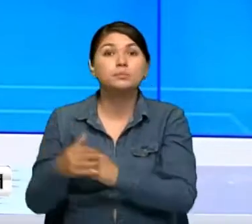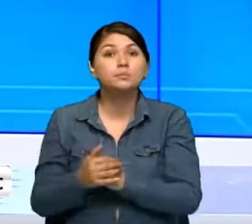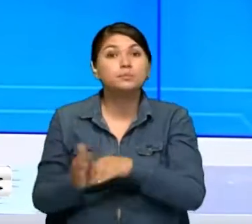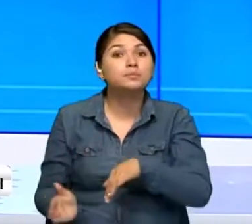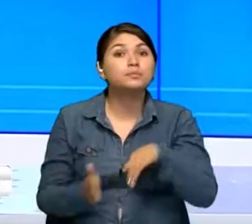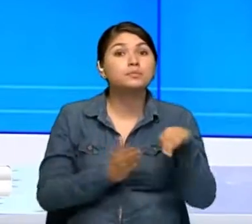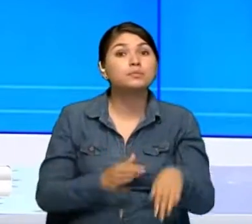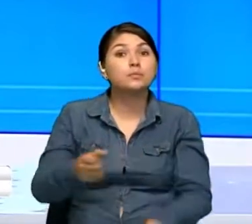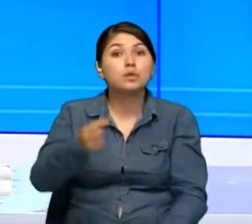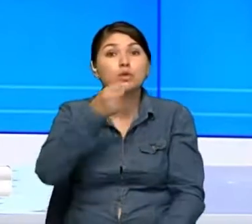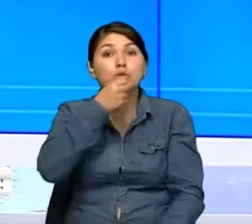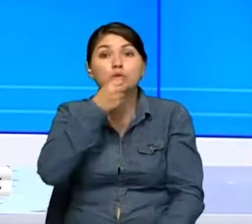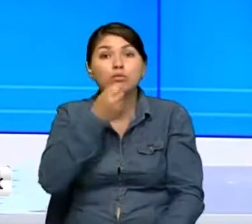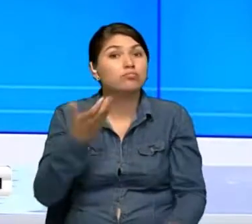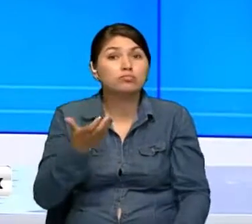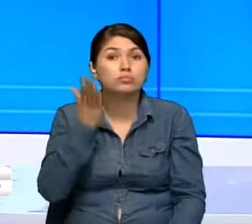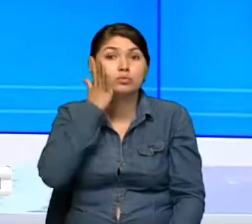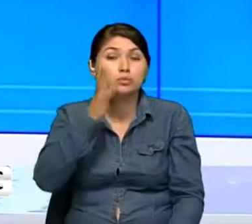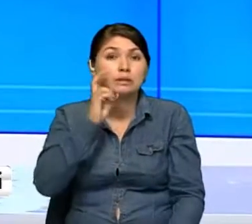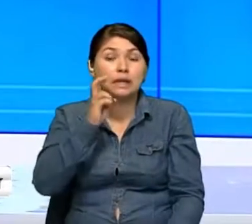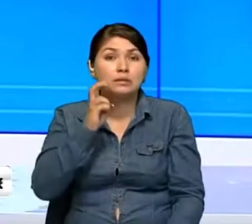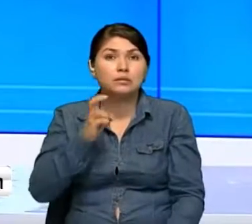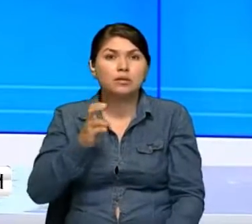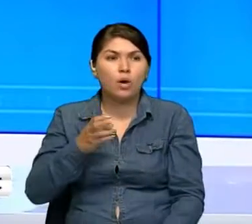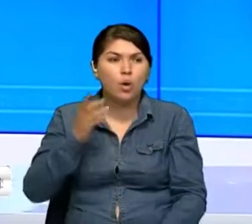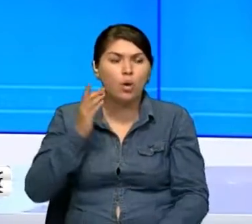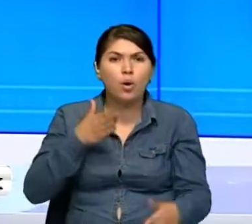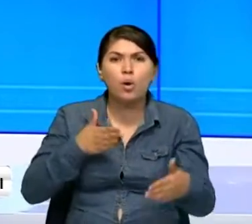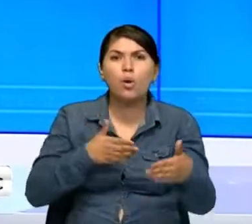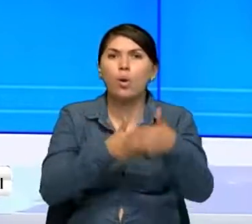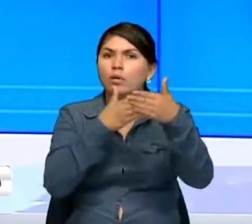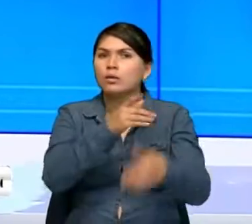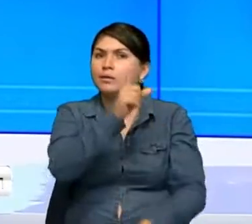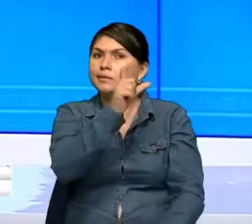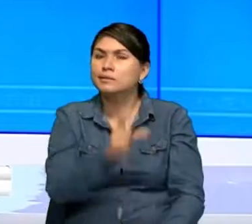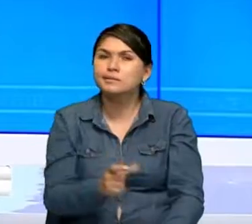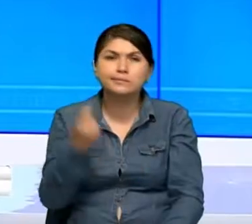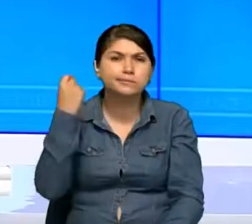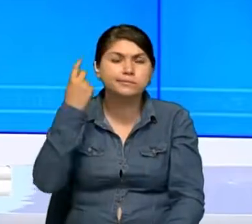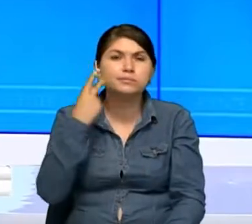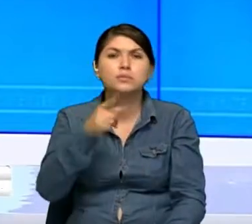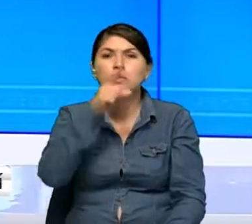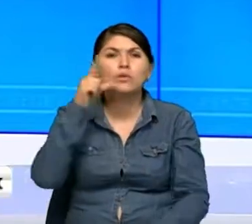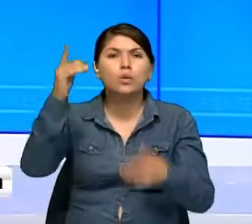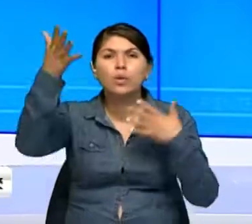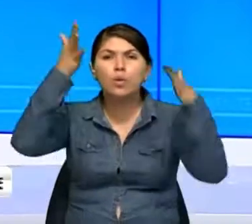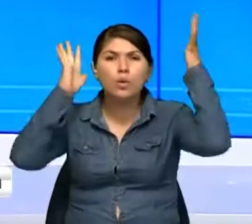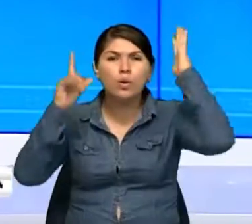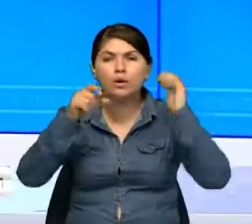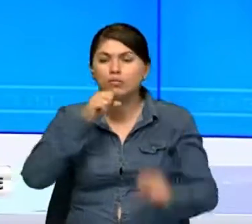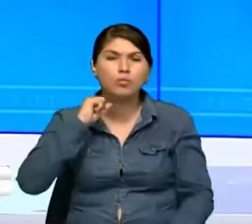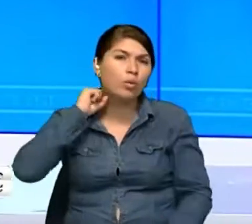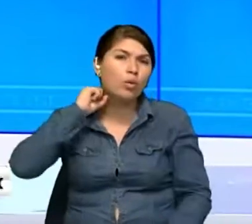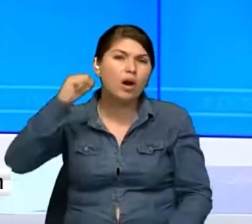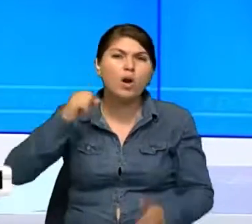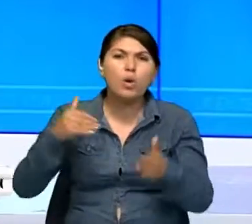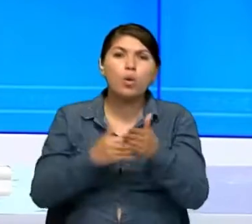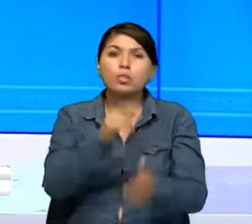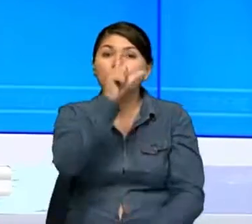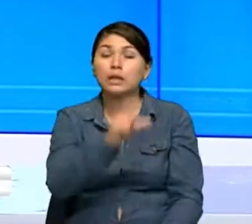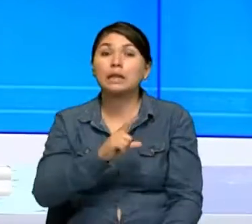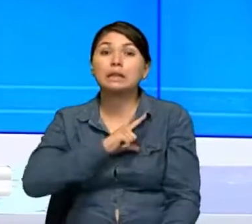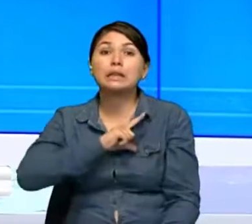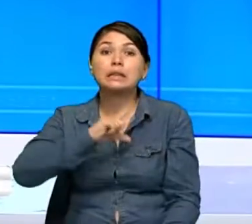Vamos ahora con noticias en Norte de Santander. Un atentado se registró el día anterior en zona rural de Ocaña, en contra de uno de